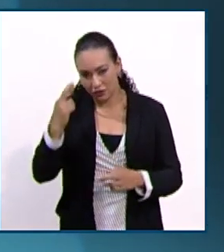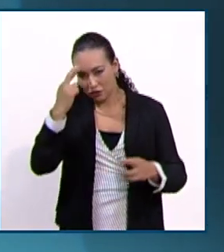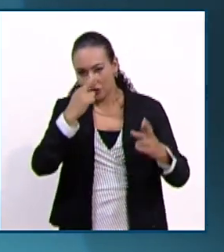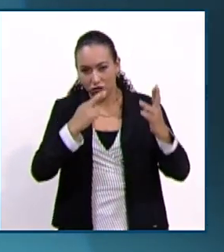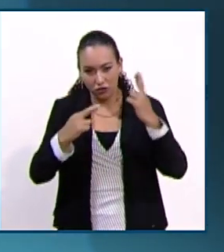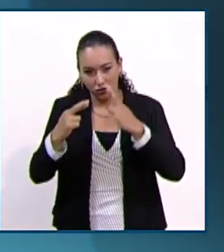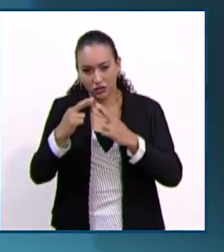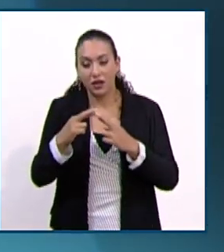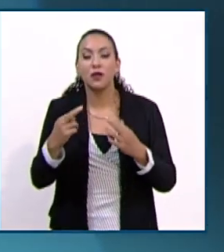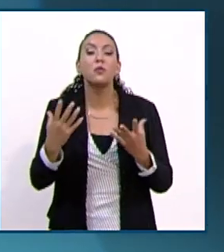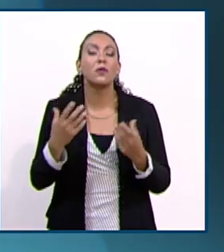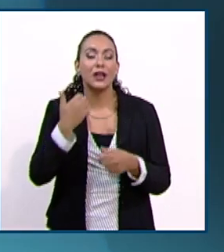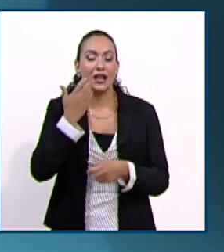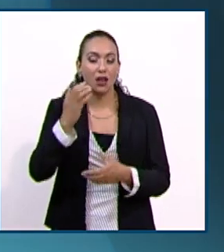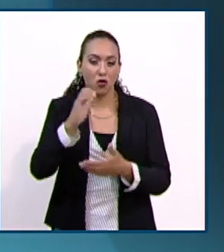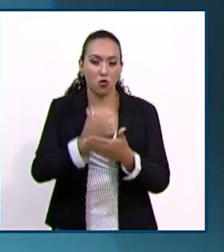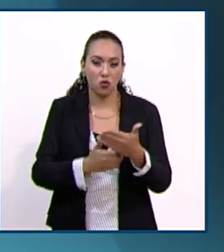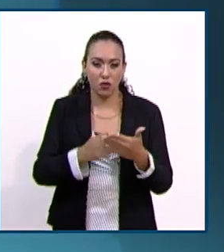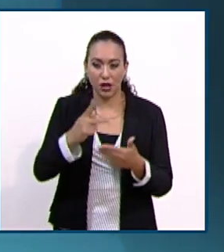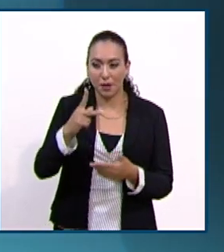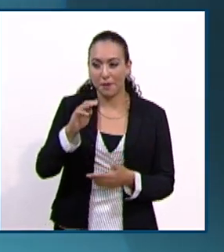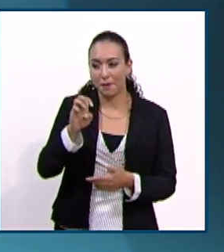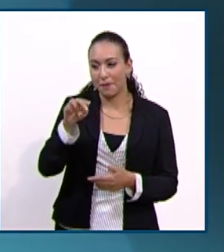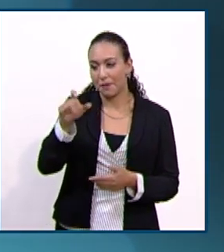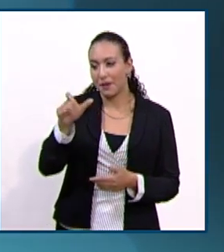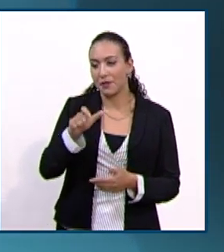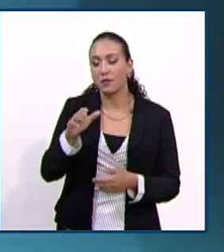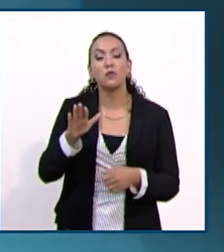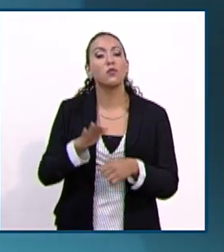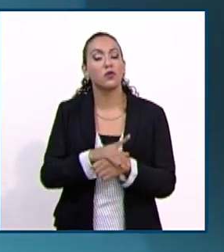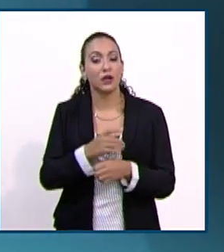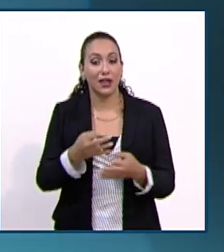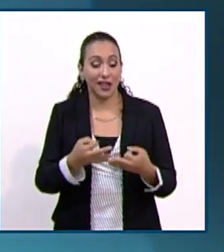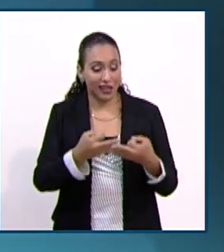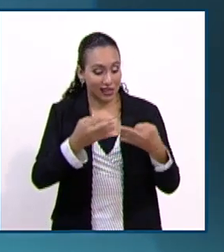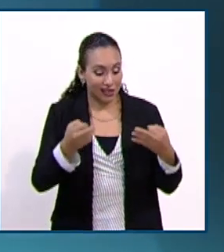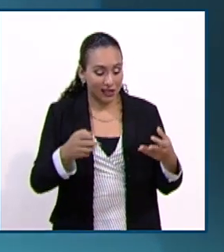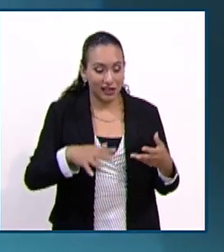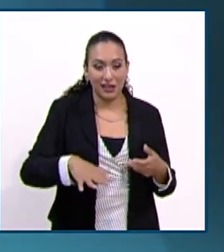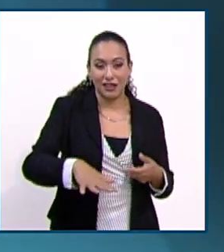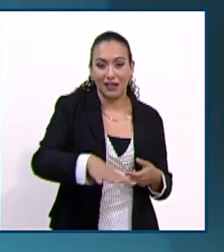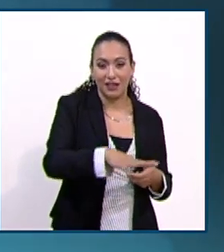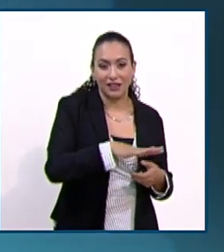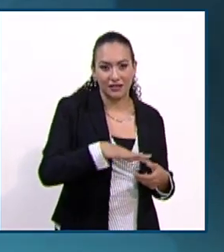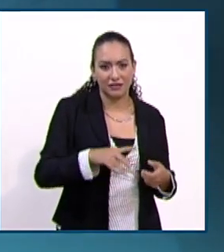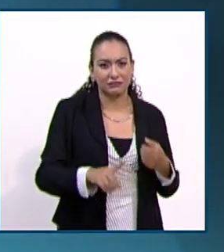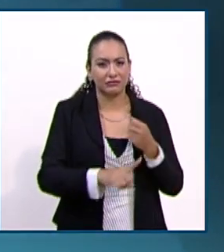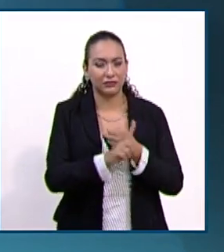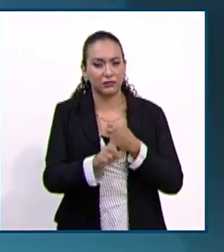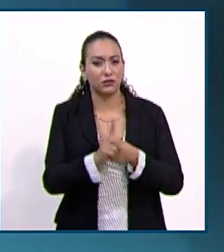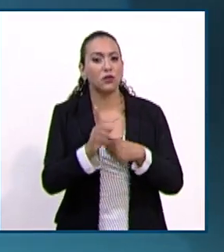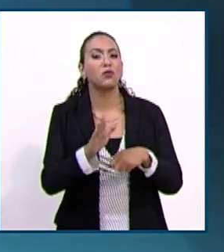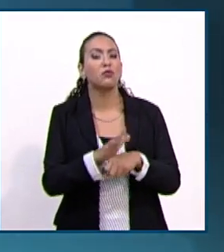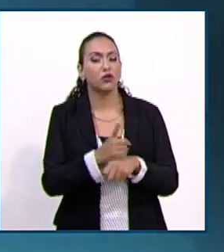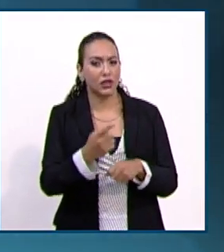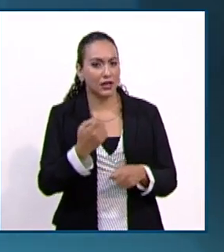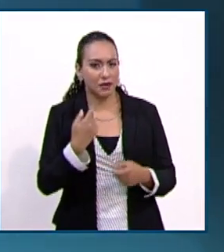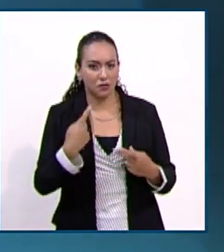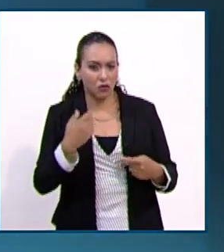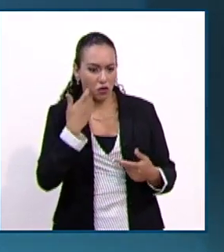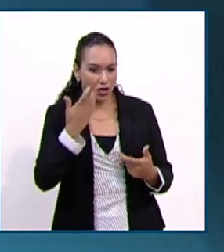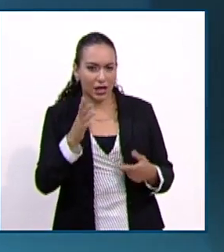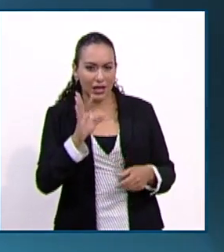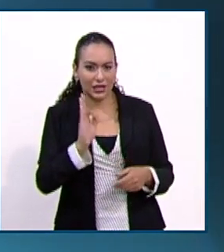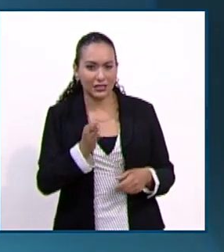suscrito con Pemex. Lo anterior, pues el terreno sufrió un detrimento injustificado en su patrimonio al privársele de su uso y disfrute